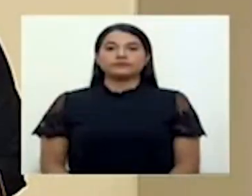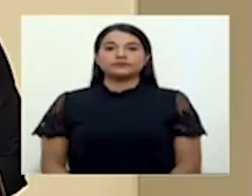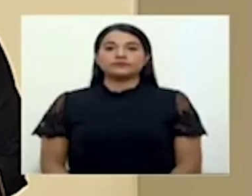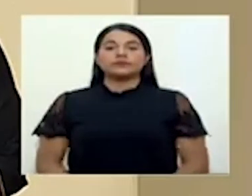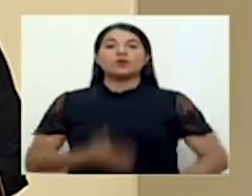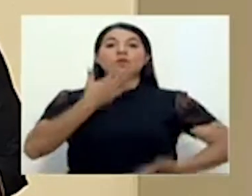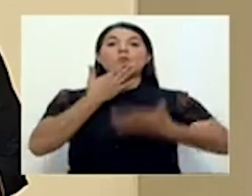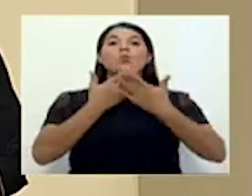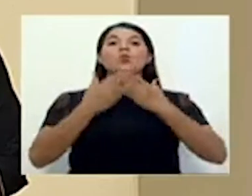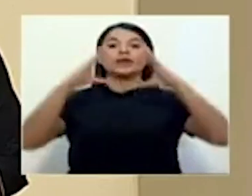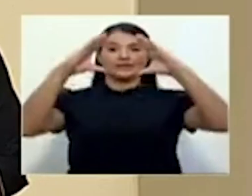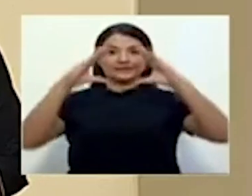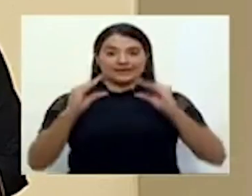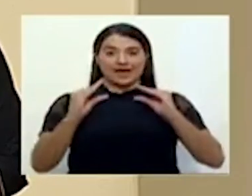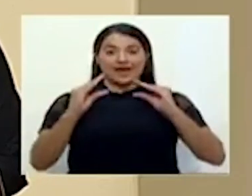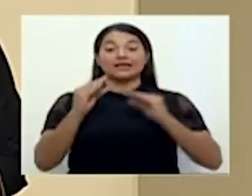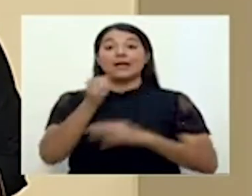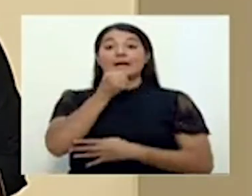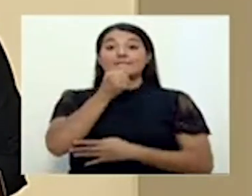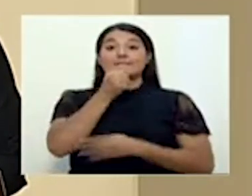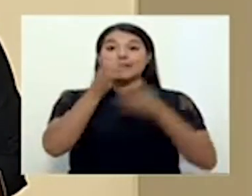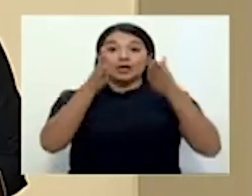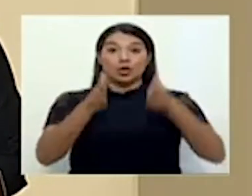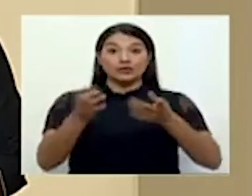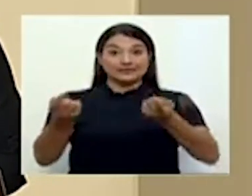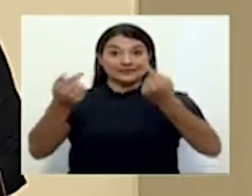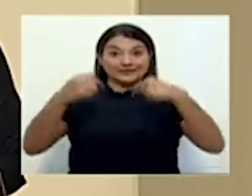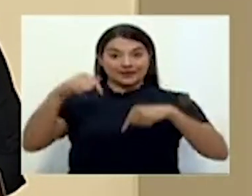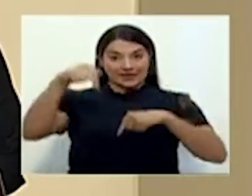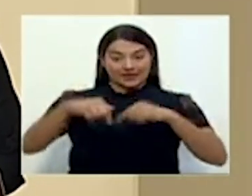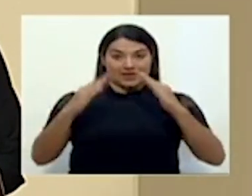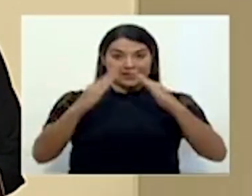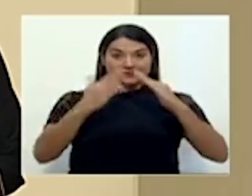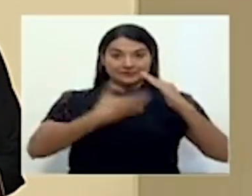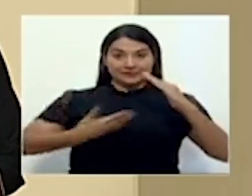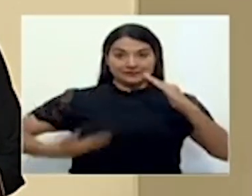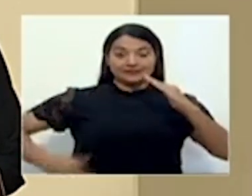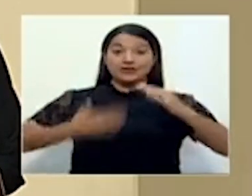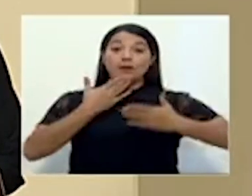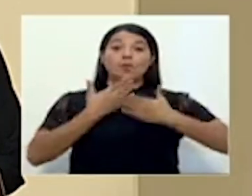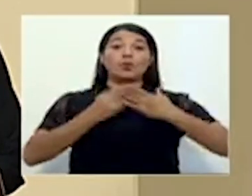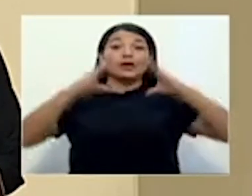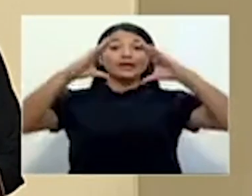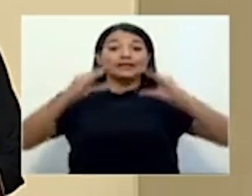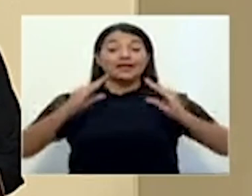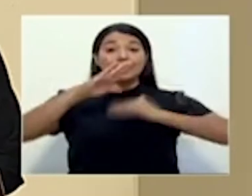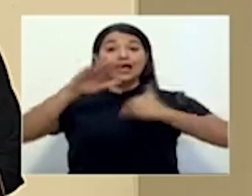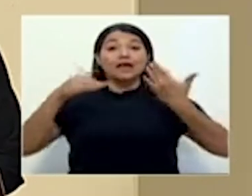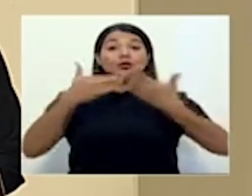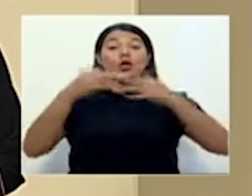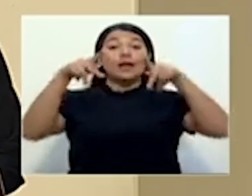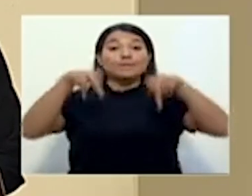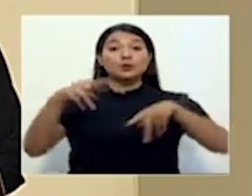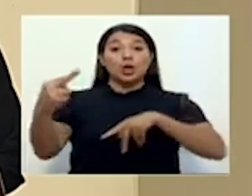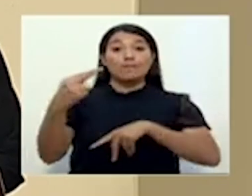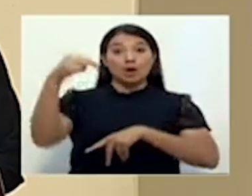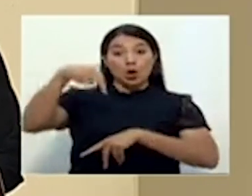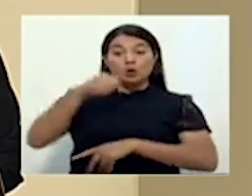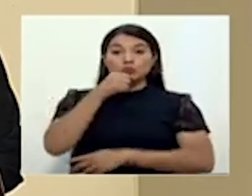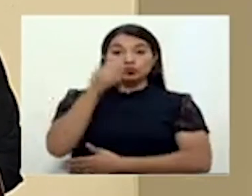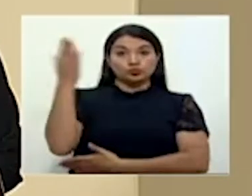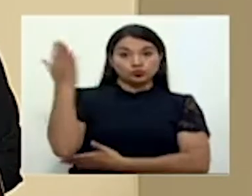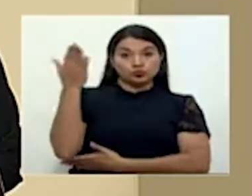Muy buenas tardes a los colegas que nos acompañan de manera presencial y muy buenas tardes a quienes nos sintonizan en esta transmisión en donde las